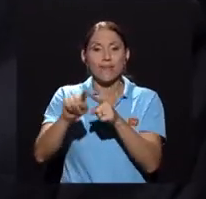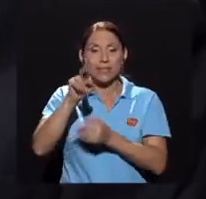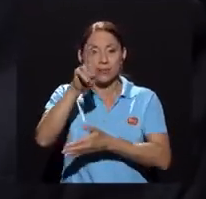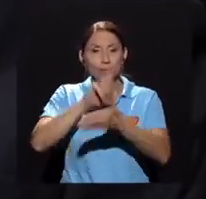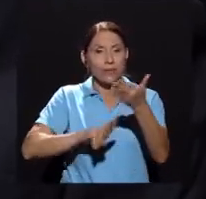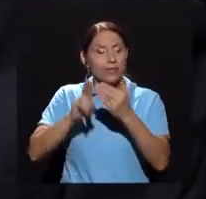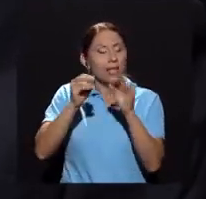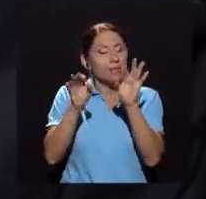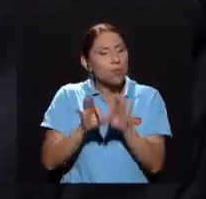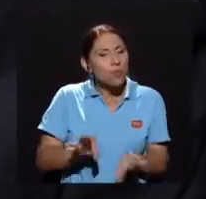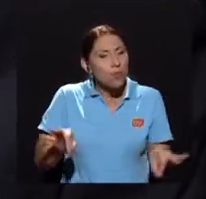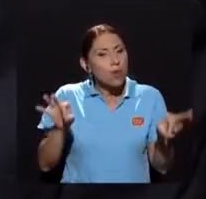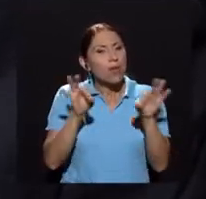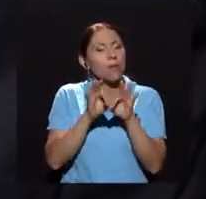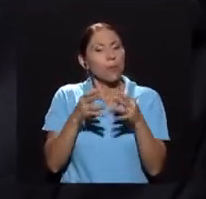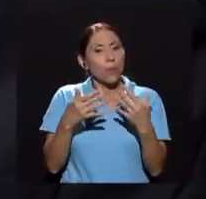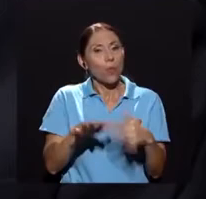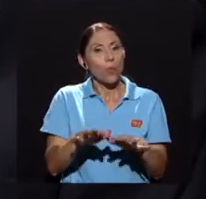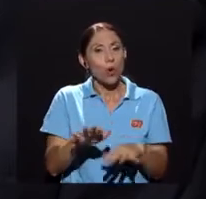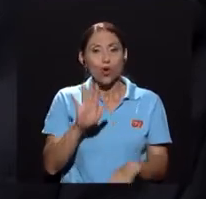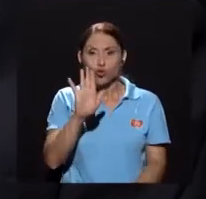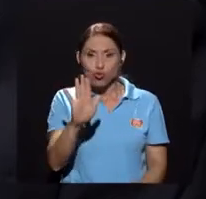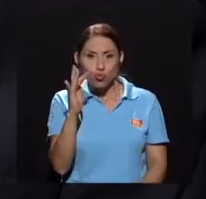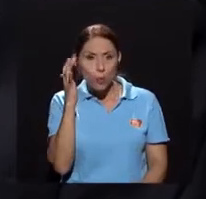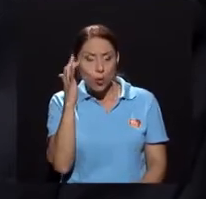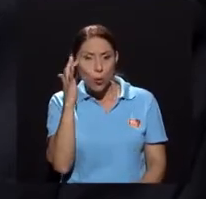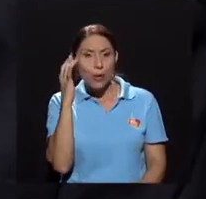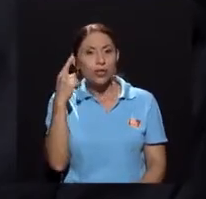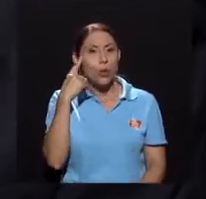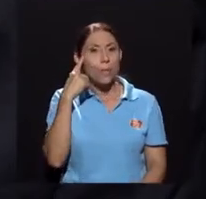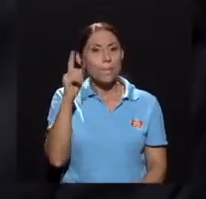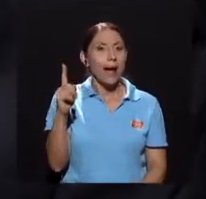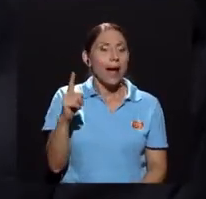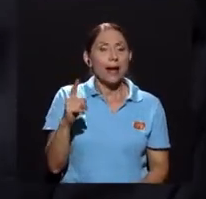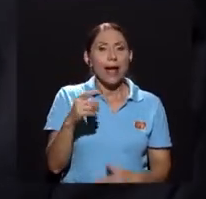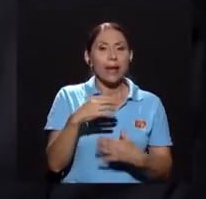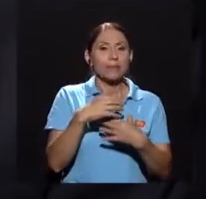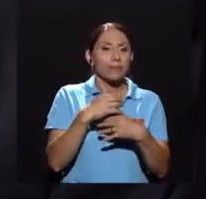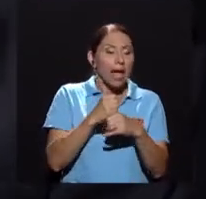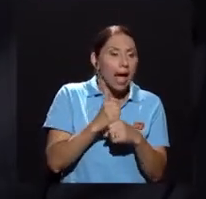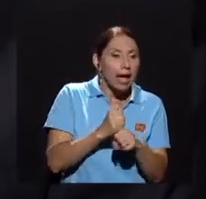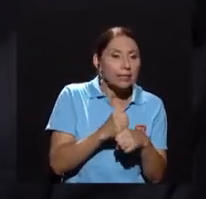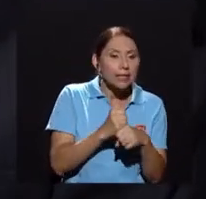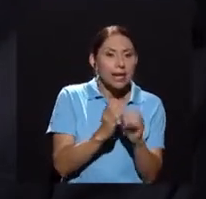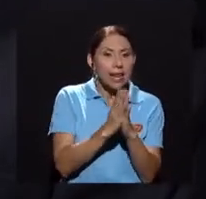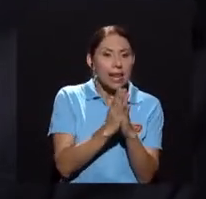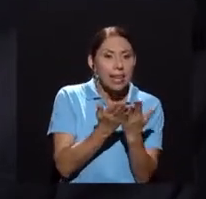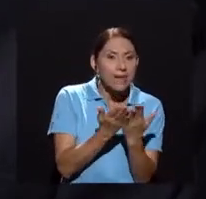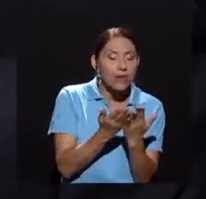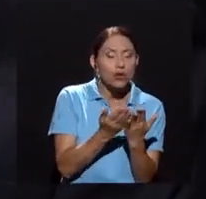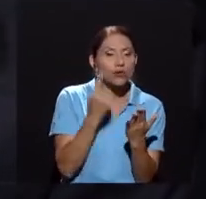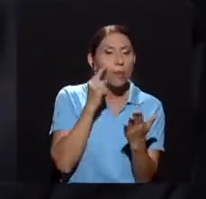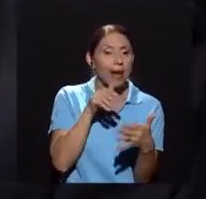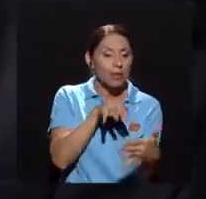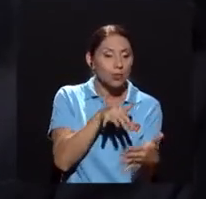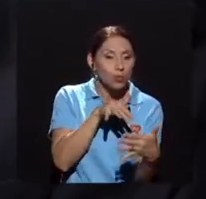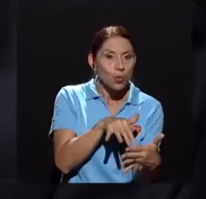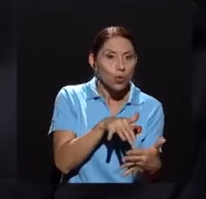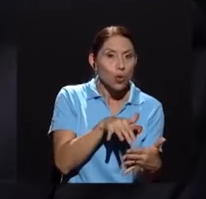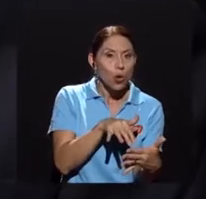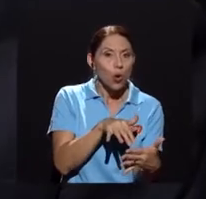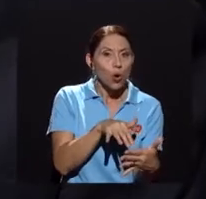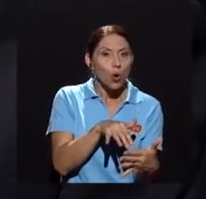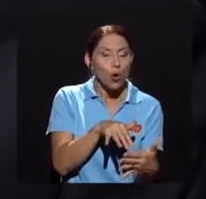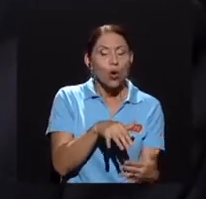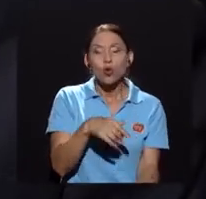y que su preocupación por digamos por formar libros de texto y escribir libros de texto los llevan como ministro y nunca lo